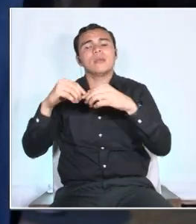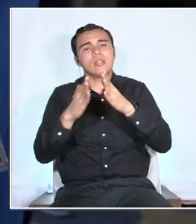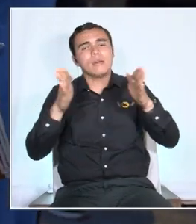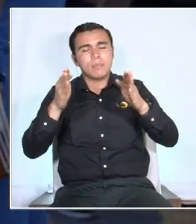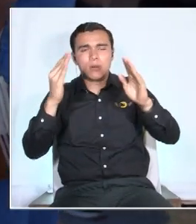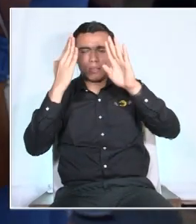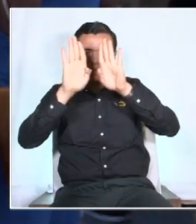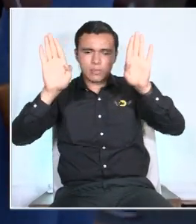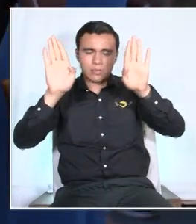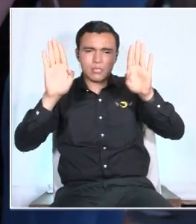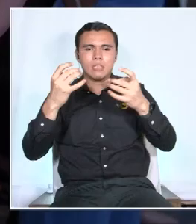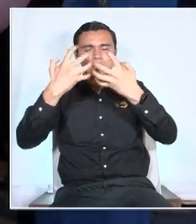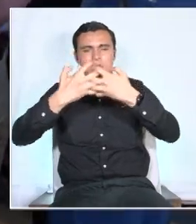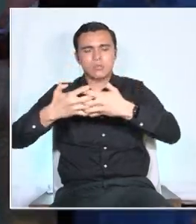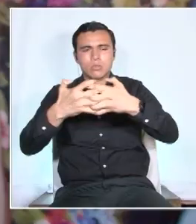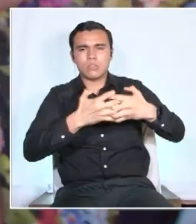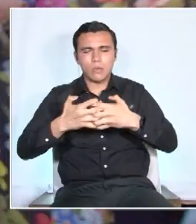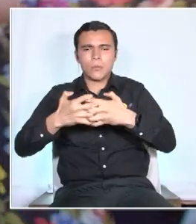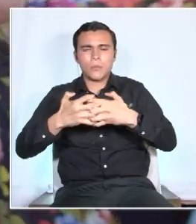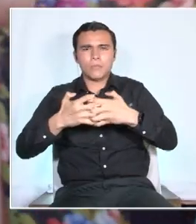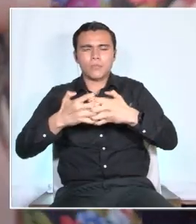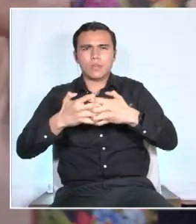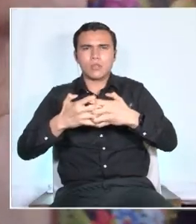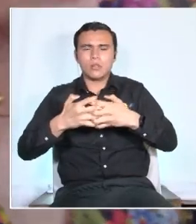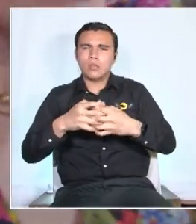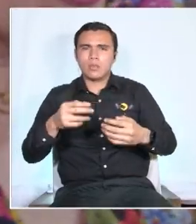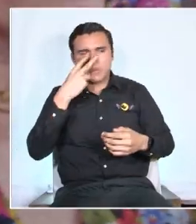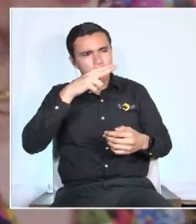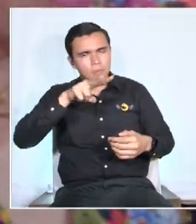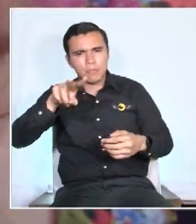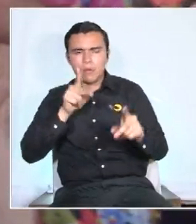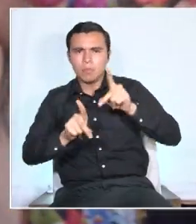puertas en los Estados Unidos. Veo gente de acá